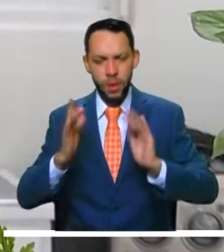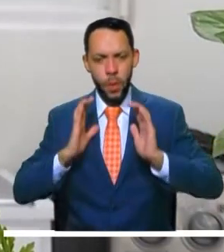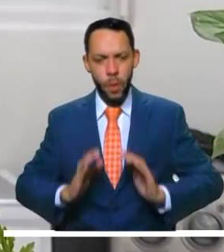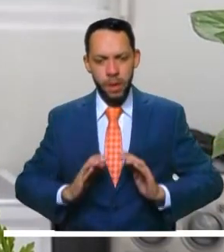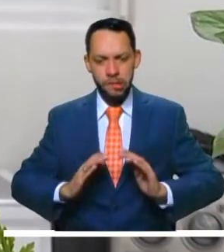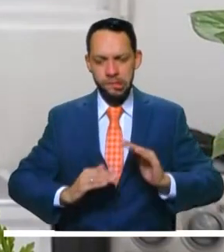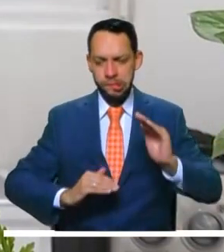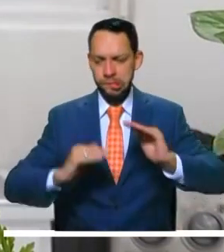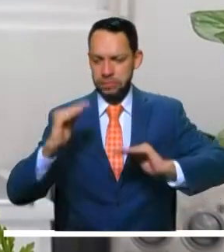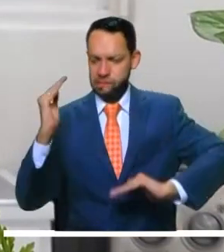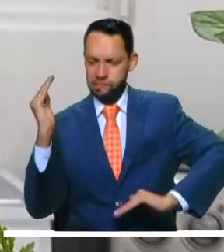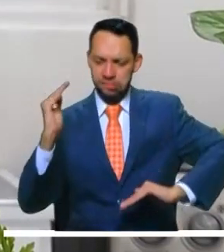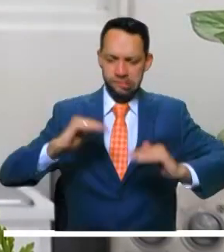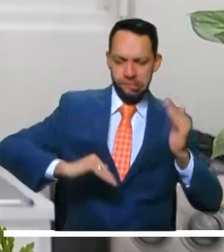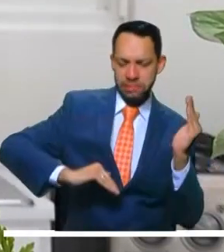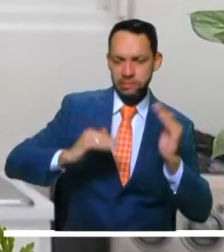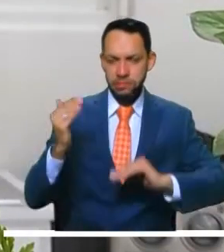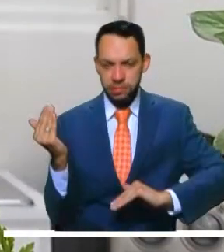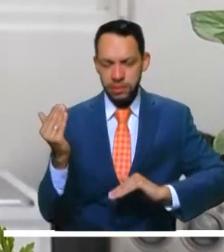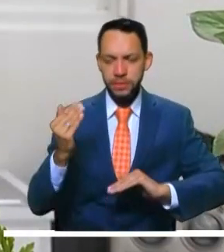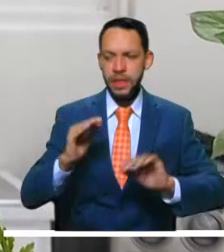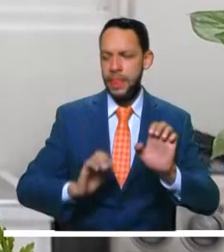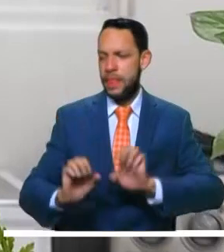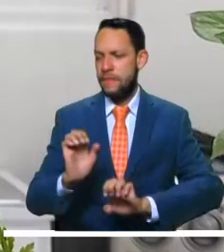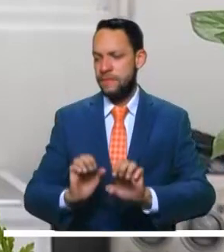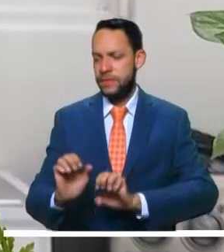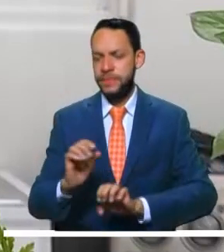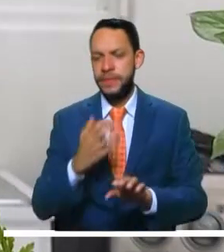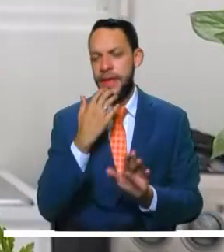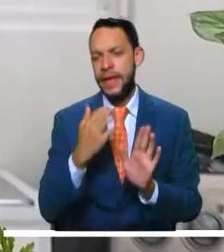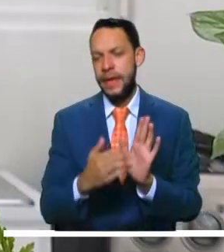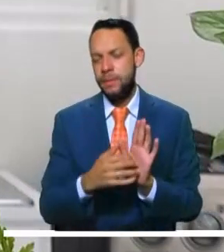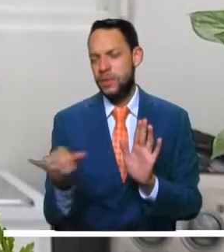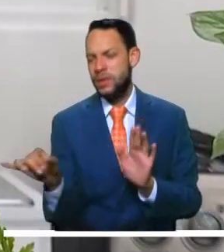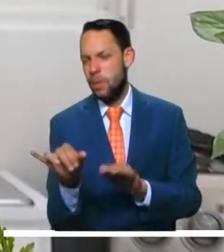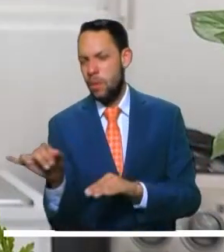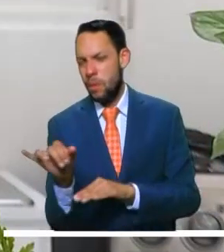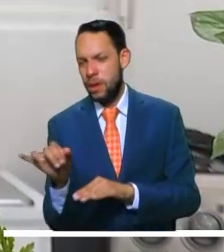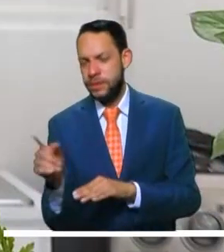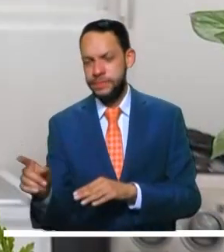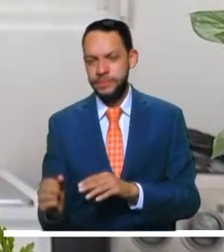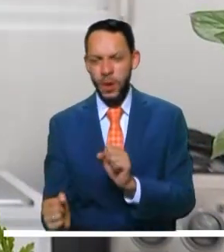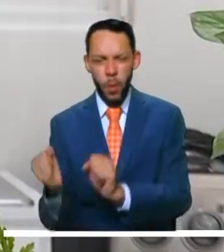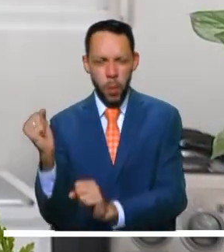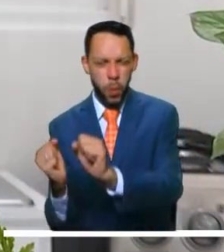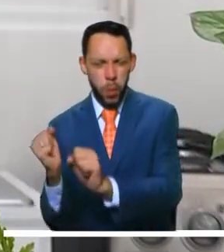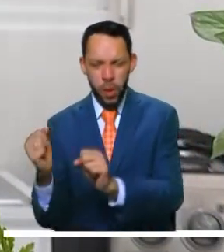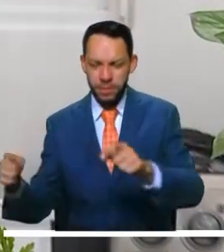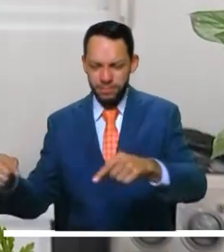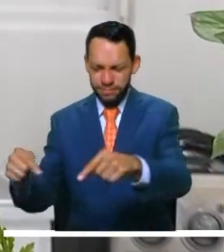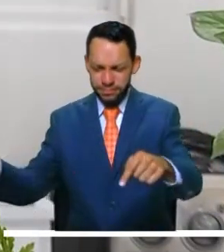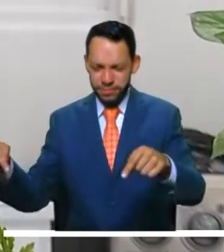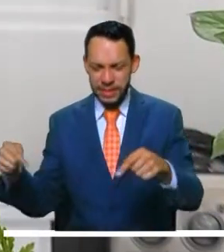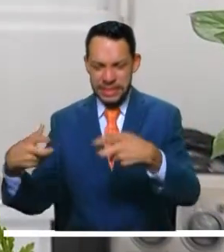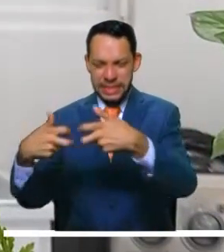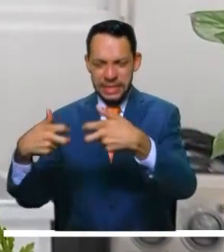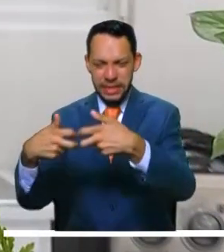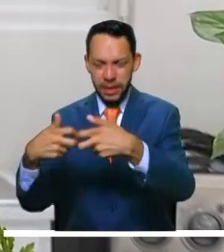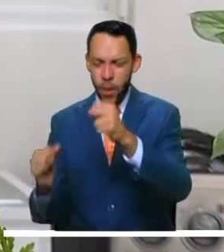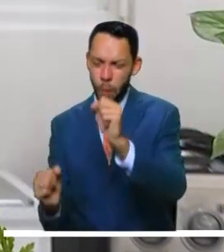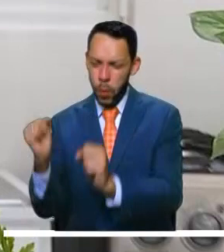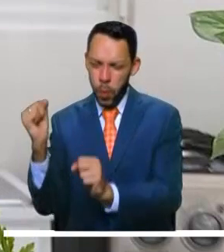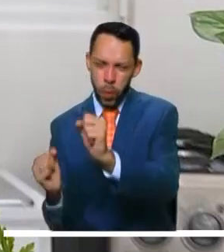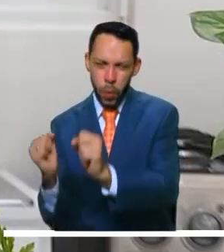el proceso metabólico. Vamos a suponer que yo tenía prendido unos motores que tenía que ver con esas sales y con